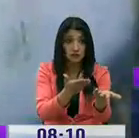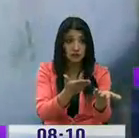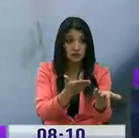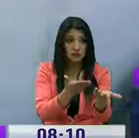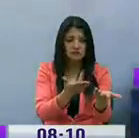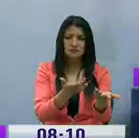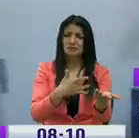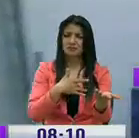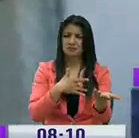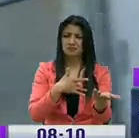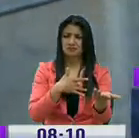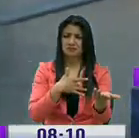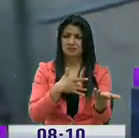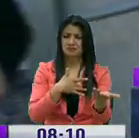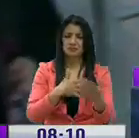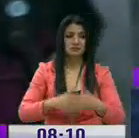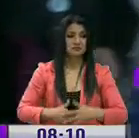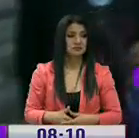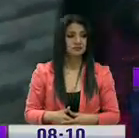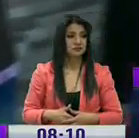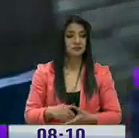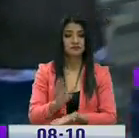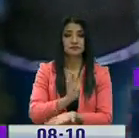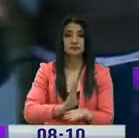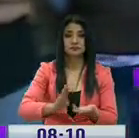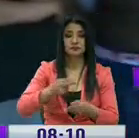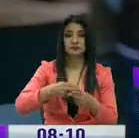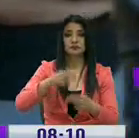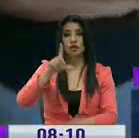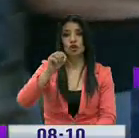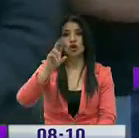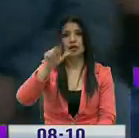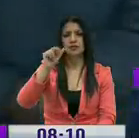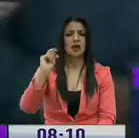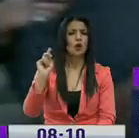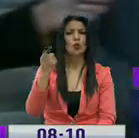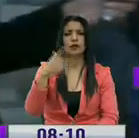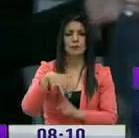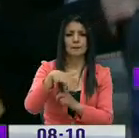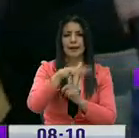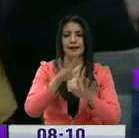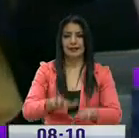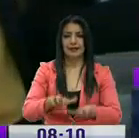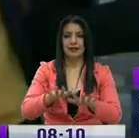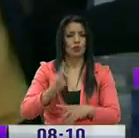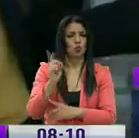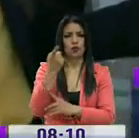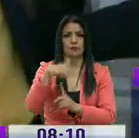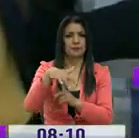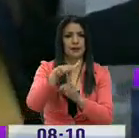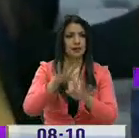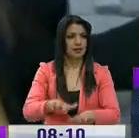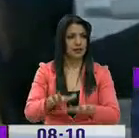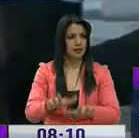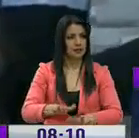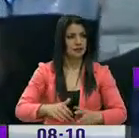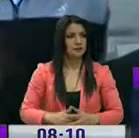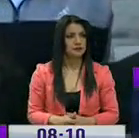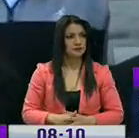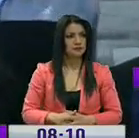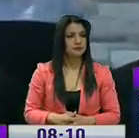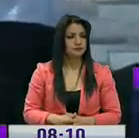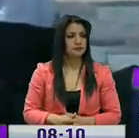ha pasado mucho tiempo. El barrio La Lorena tiene el único parque aquí en este pasaje.